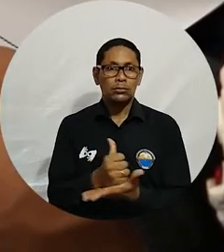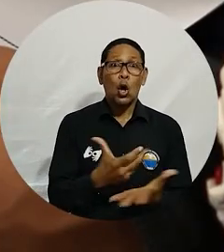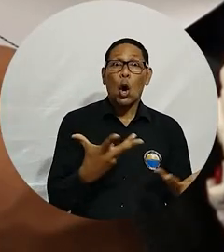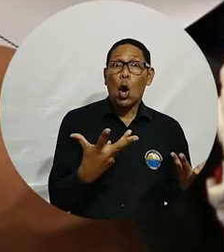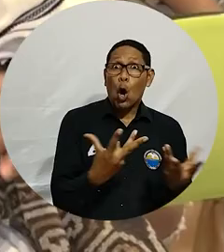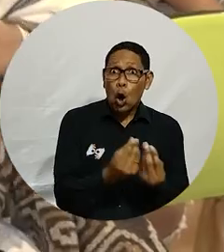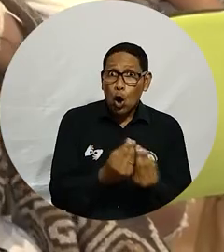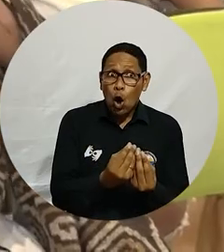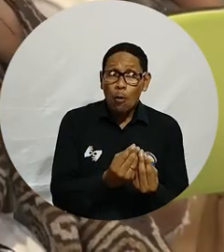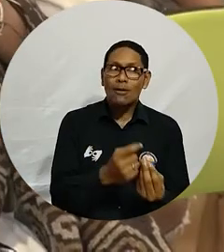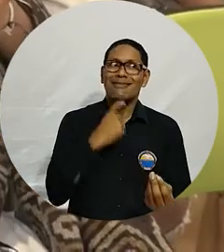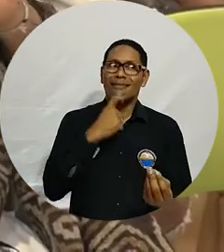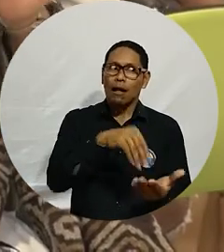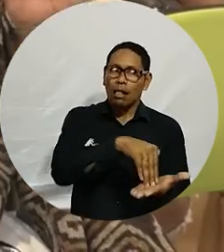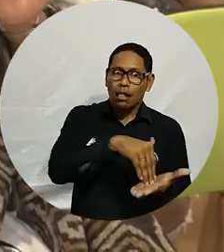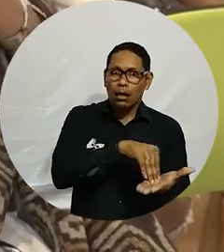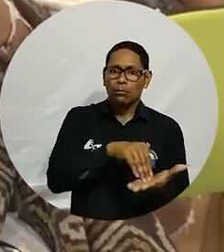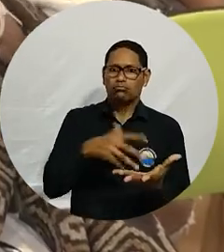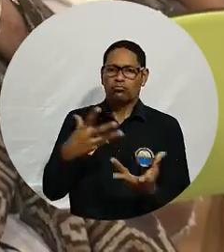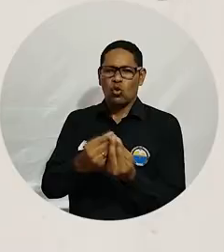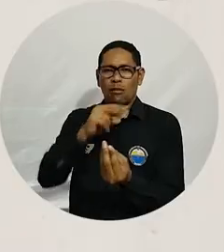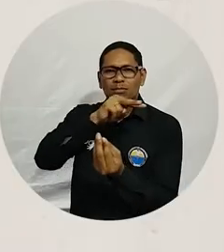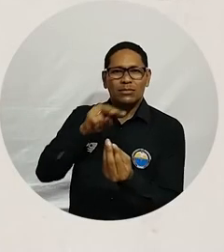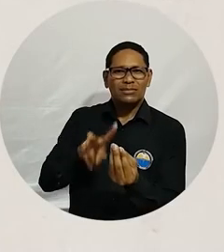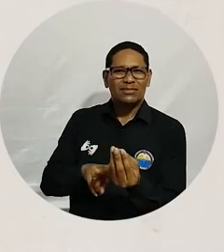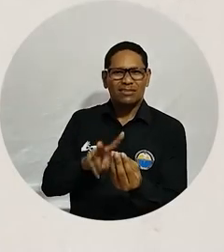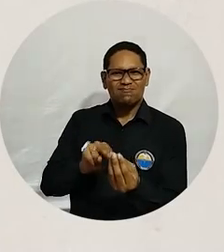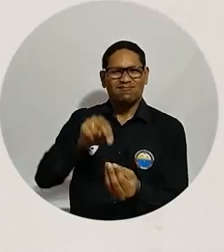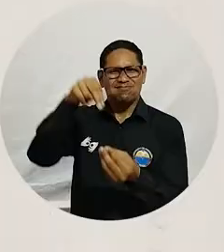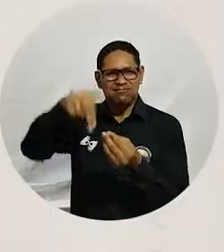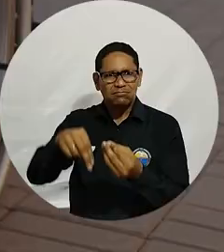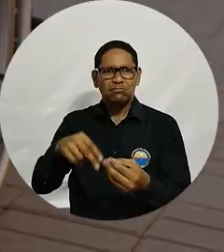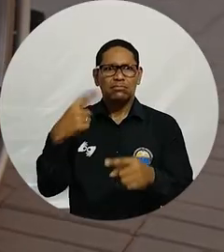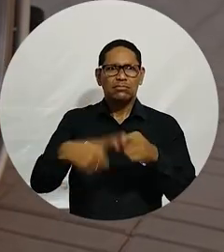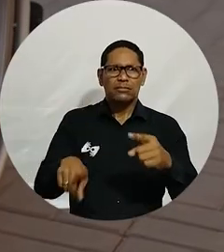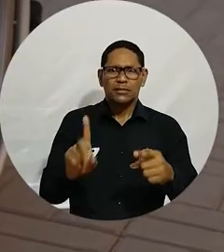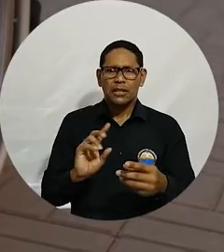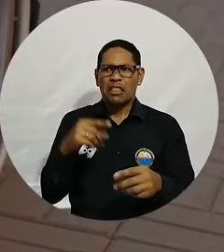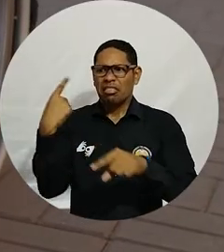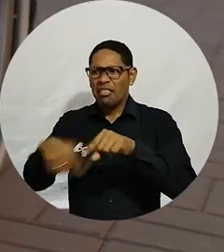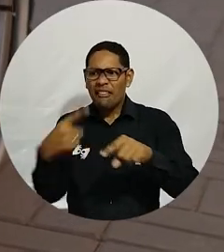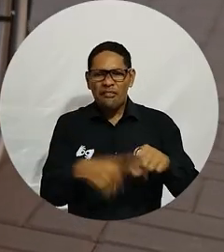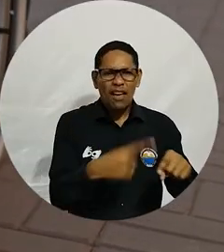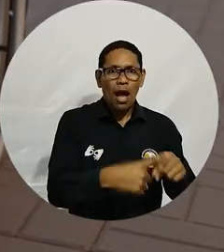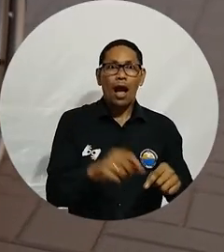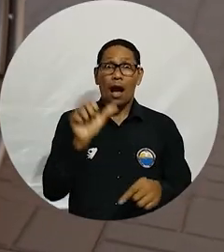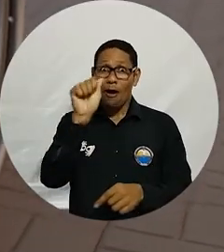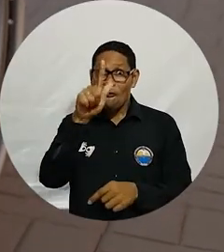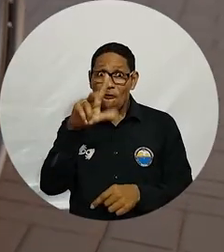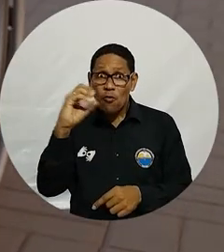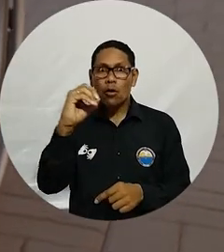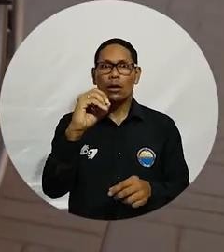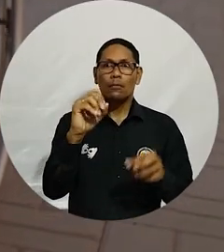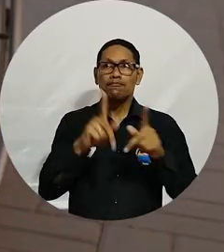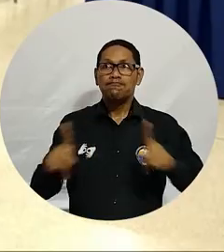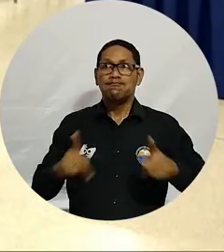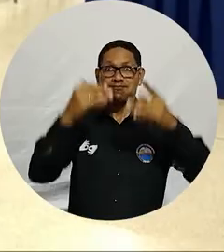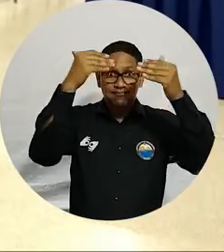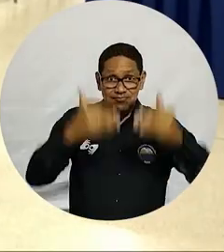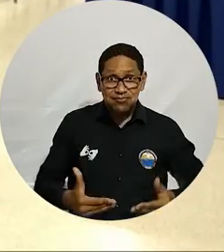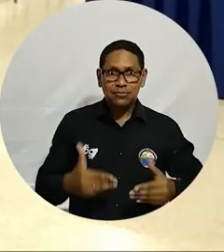grupos étnicos, indígenas, campesinos, comunidades afros, personas en condición de discapacidad y